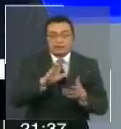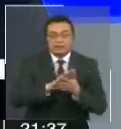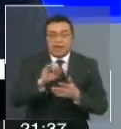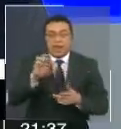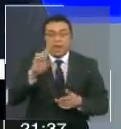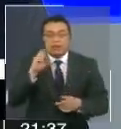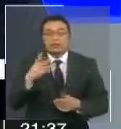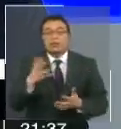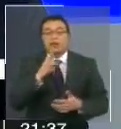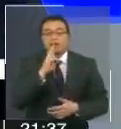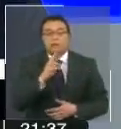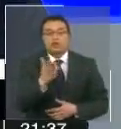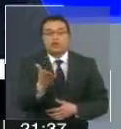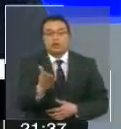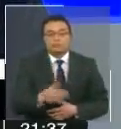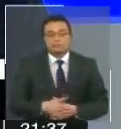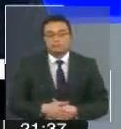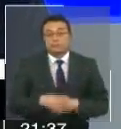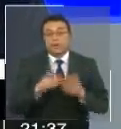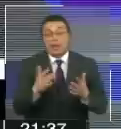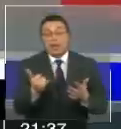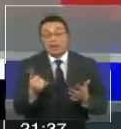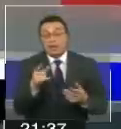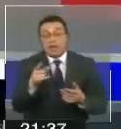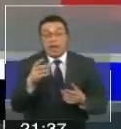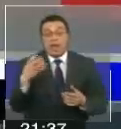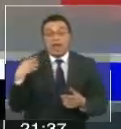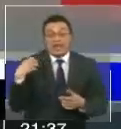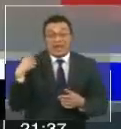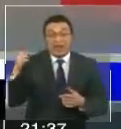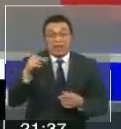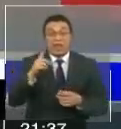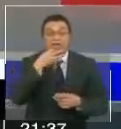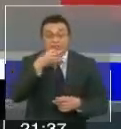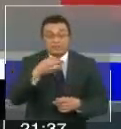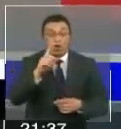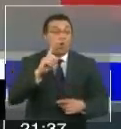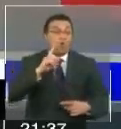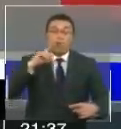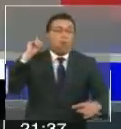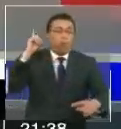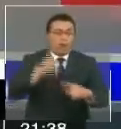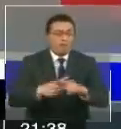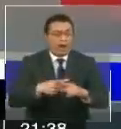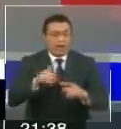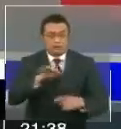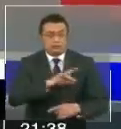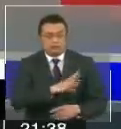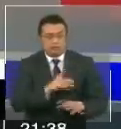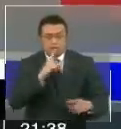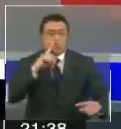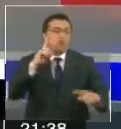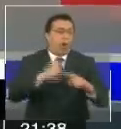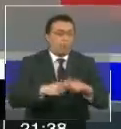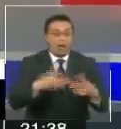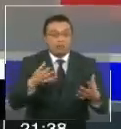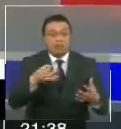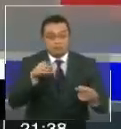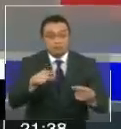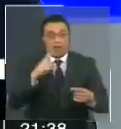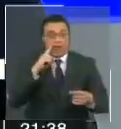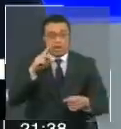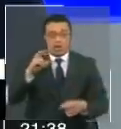¿Qué responde frente a eso? Y que es el general del Nunca Más, el excomandante en jefe del ejército del Nunca Más, y que es